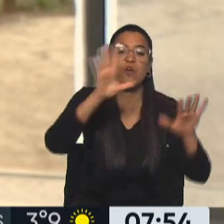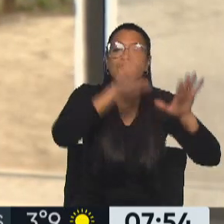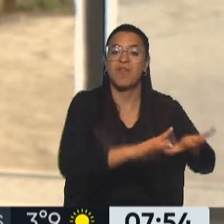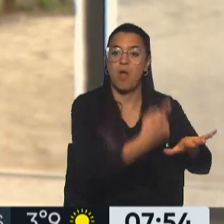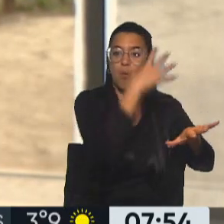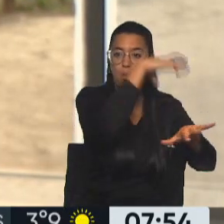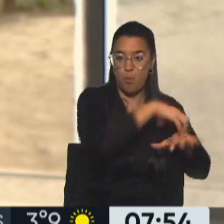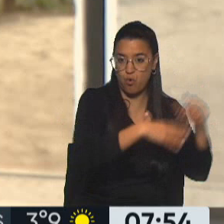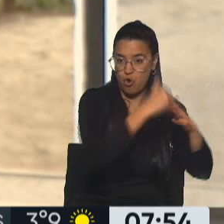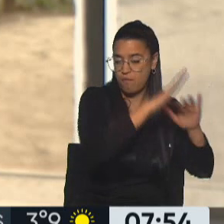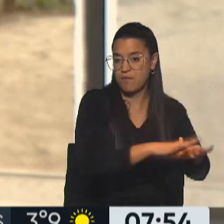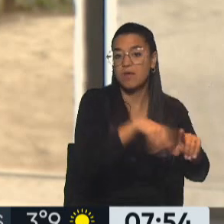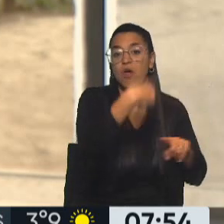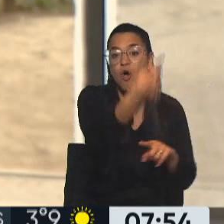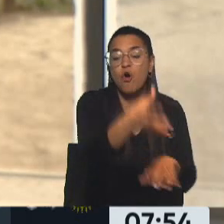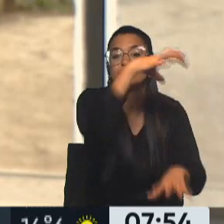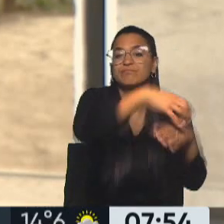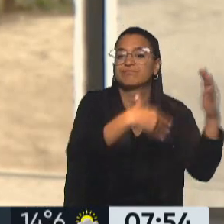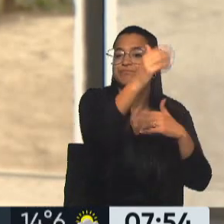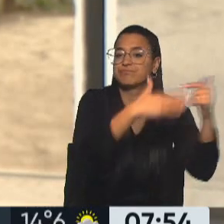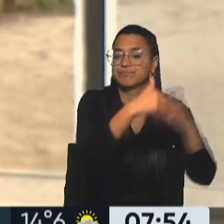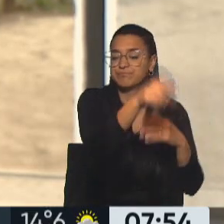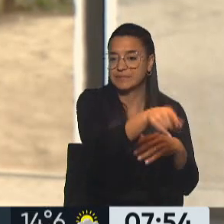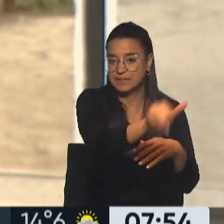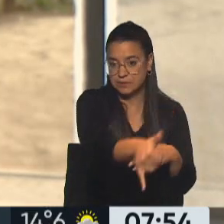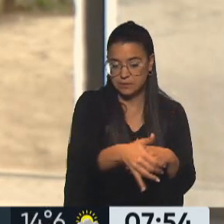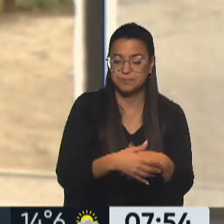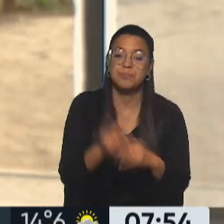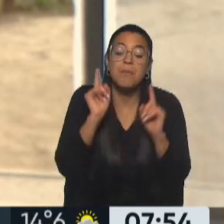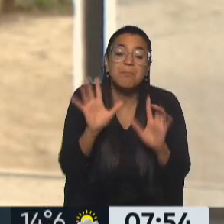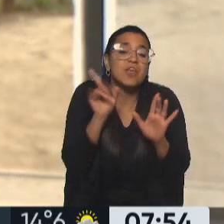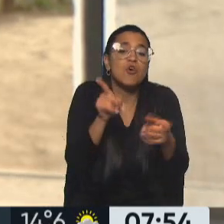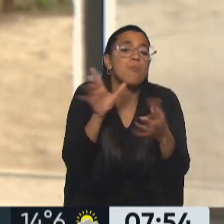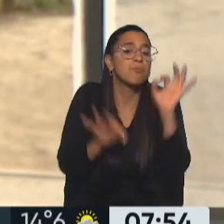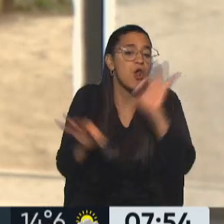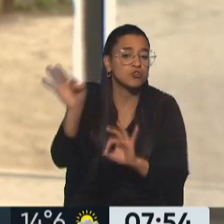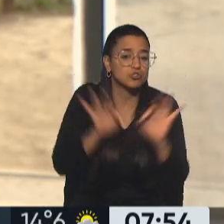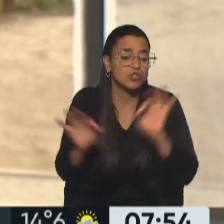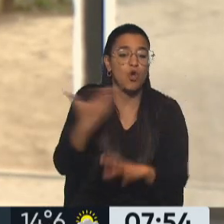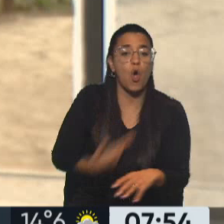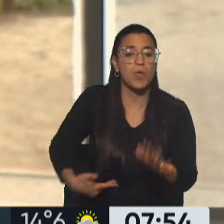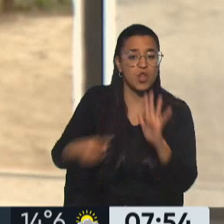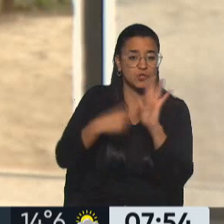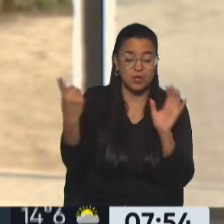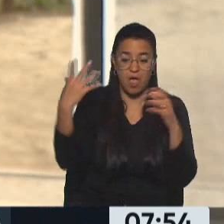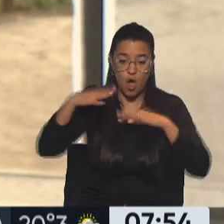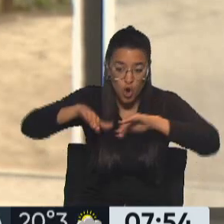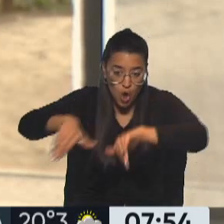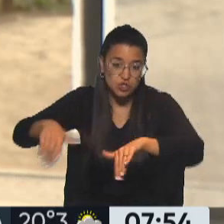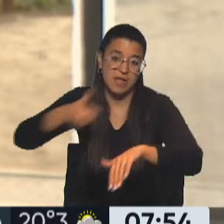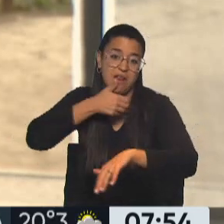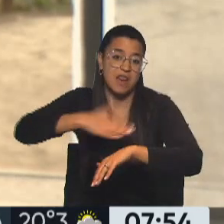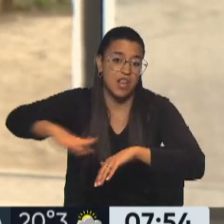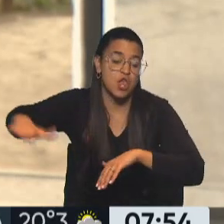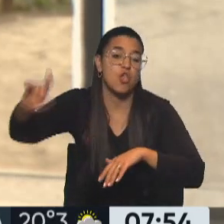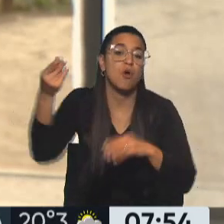uno y se está terminando de construir el restante e Pero esto es parte del proyecto que el gobierno de la ciudad tiene para toda la costa del río de la plata Que